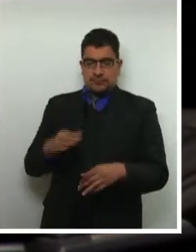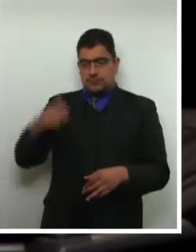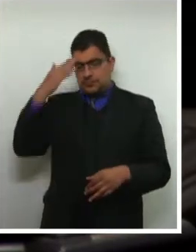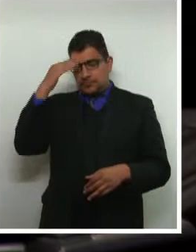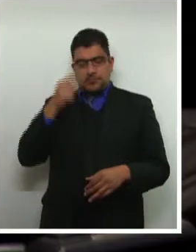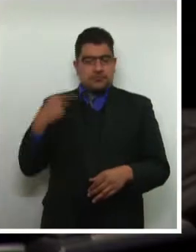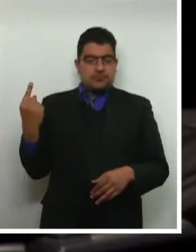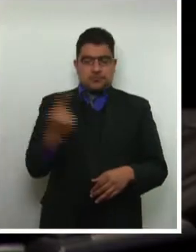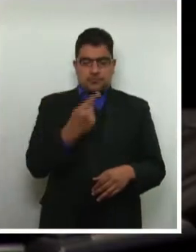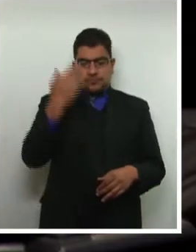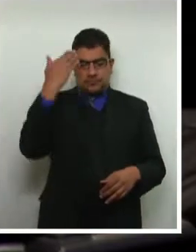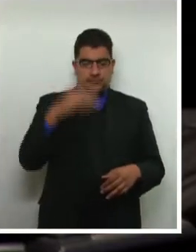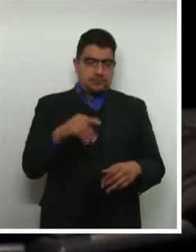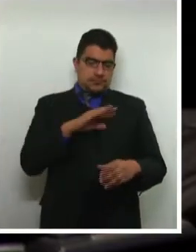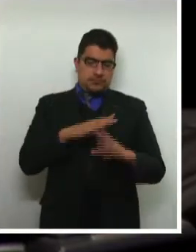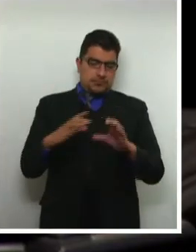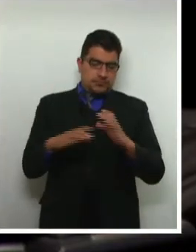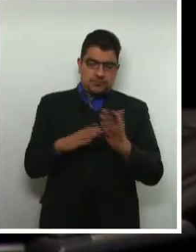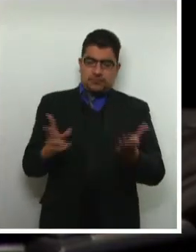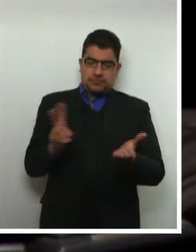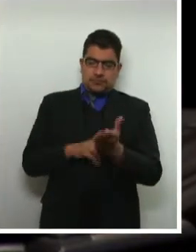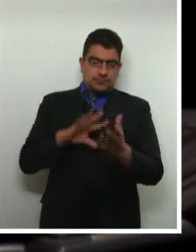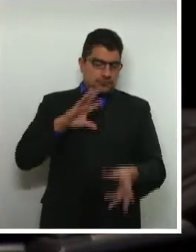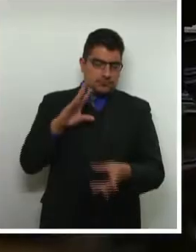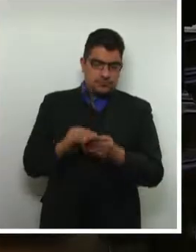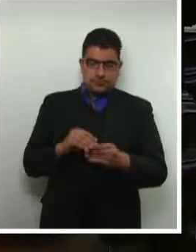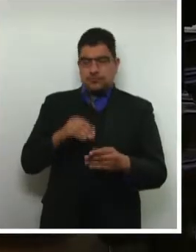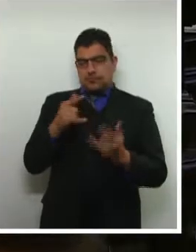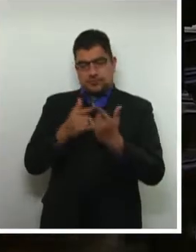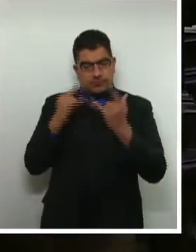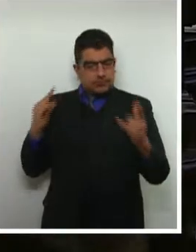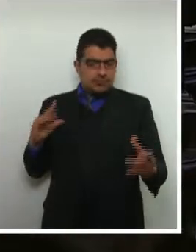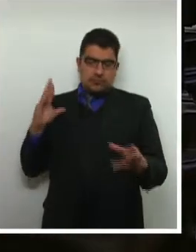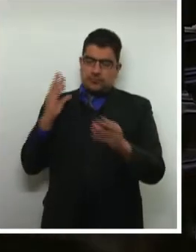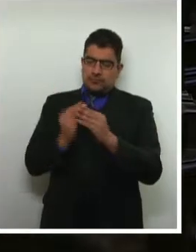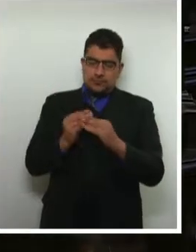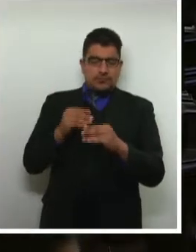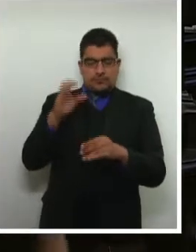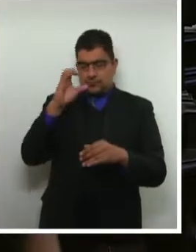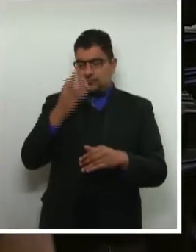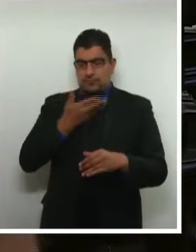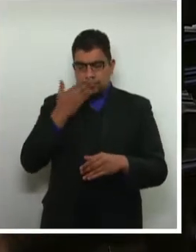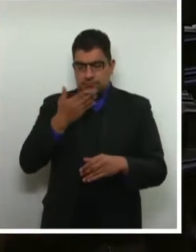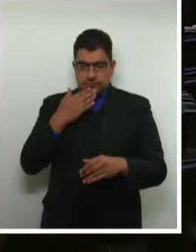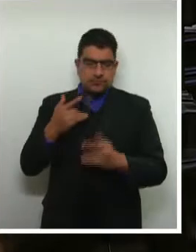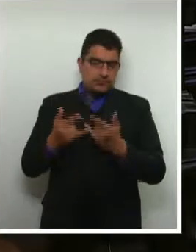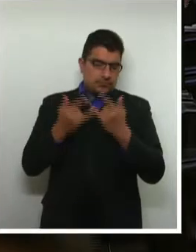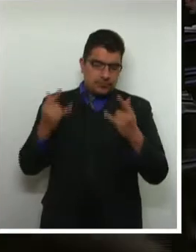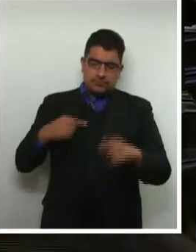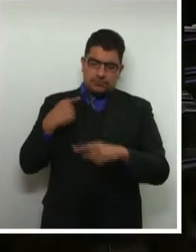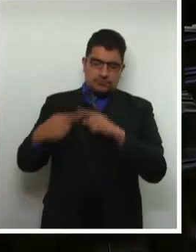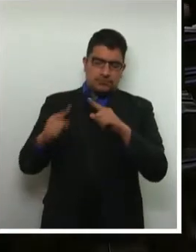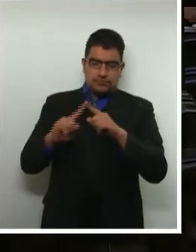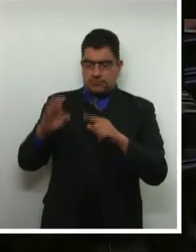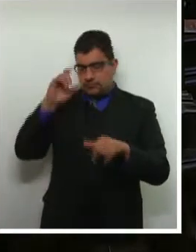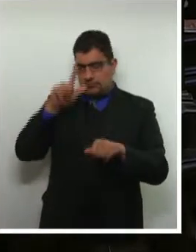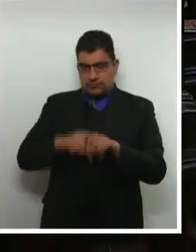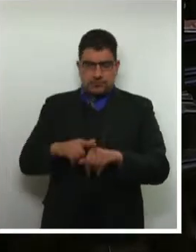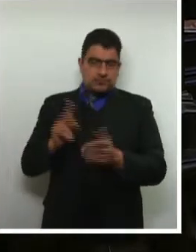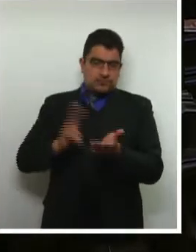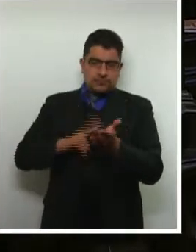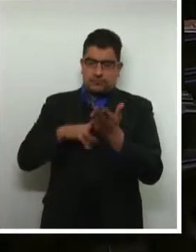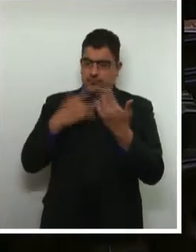que todos los bienes que dan identidad y hablan de nuestra historia, costumbres, tradiciones, cultura y